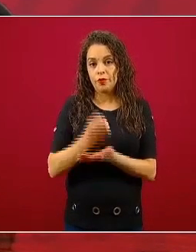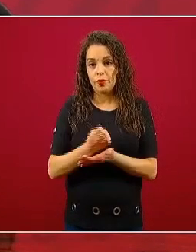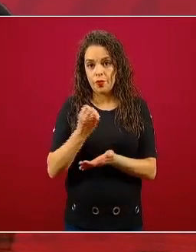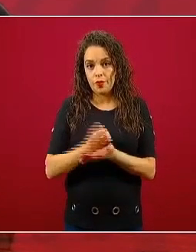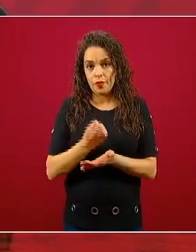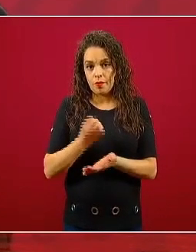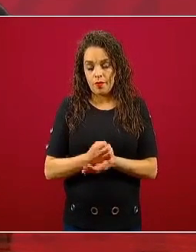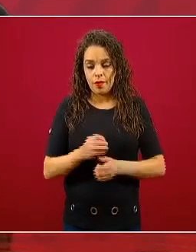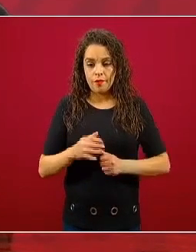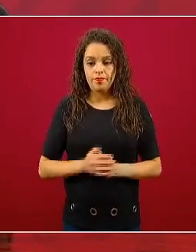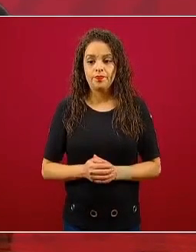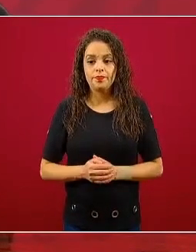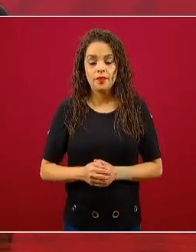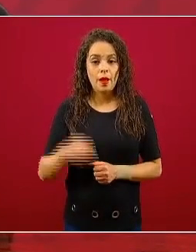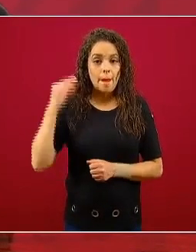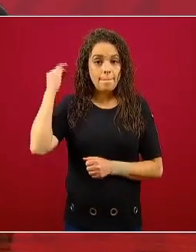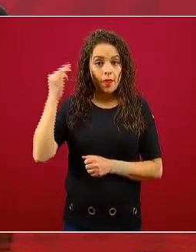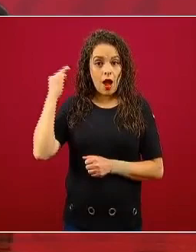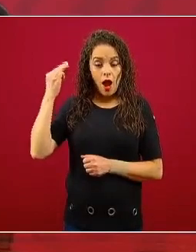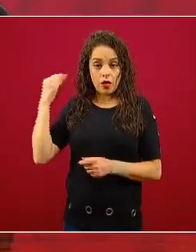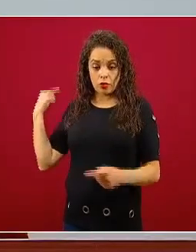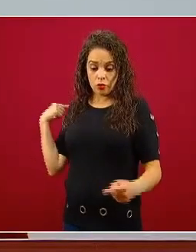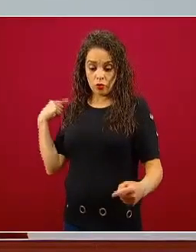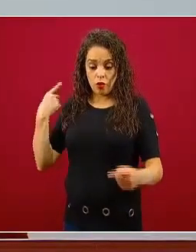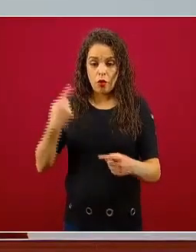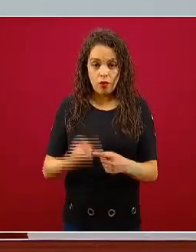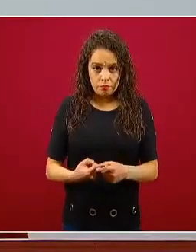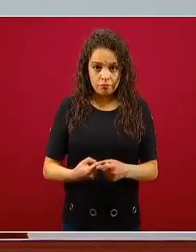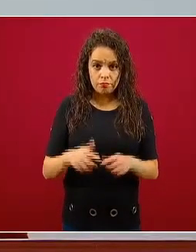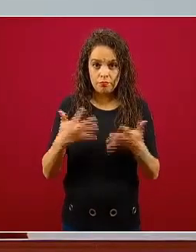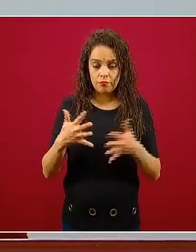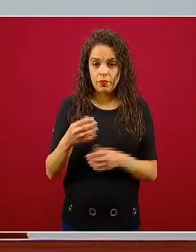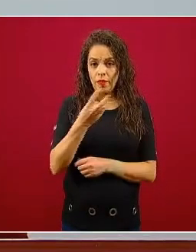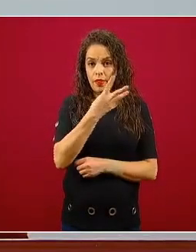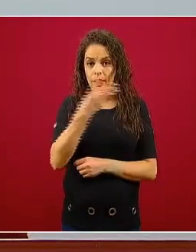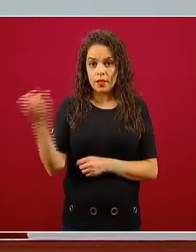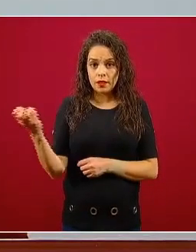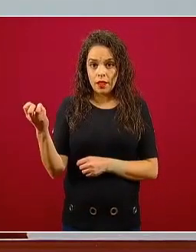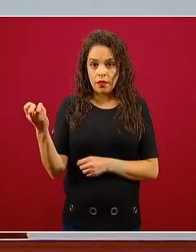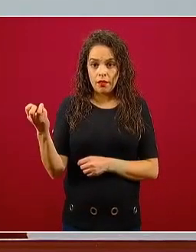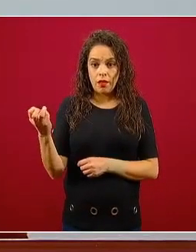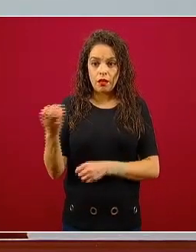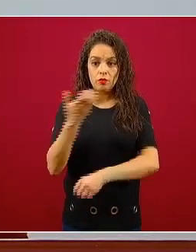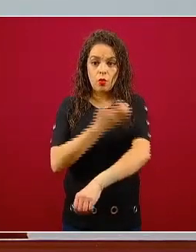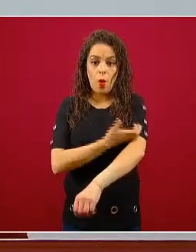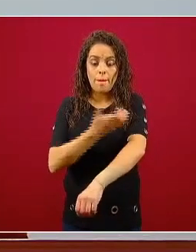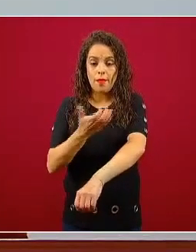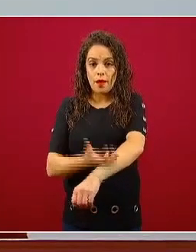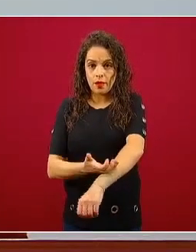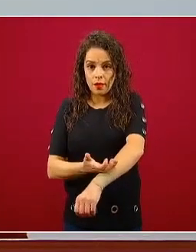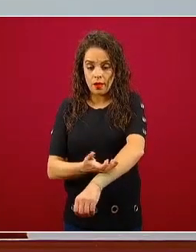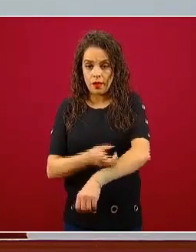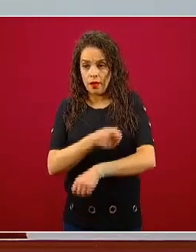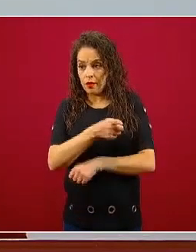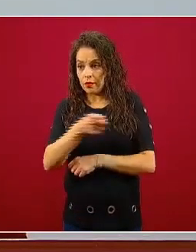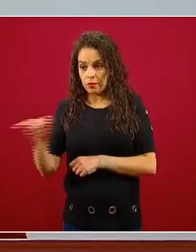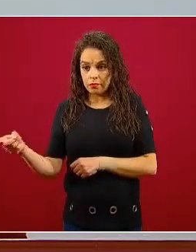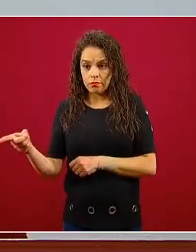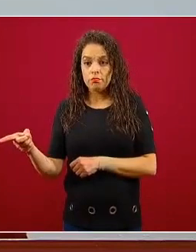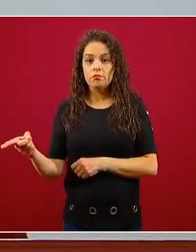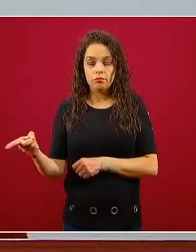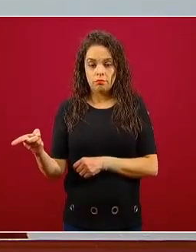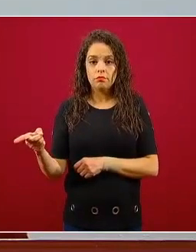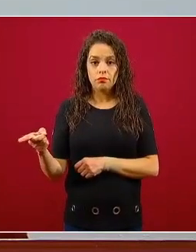trabajado de marzo para acá, donde hemos recibido cerca de 300 compañeras, de las cuales les han reducido